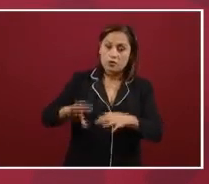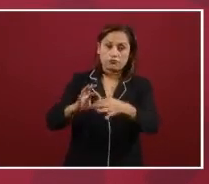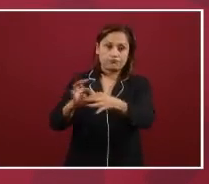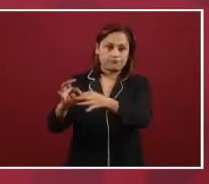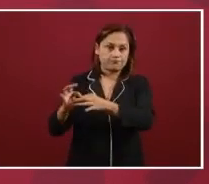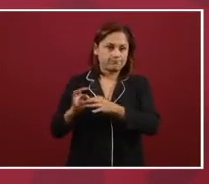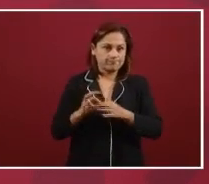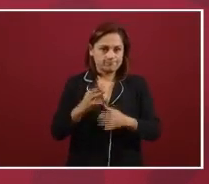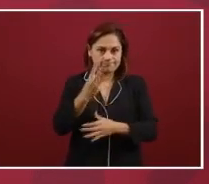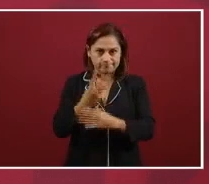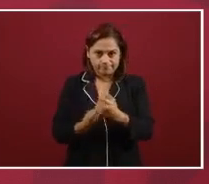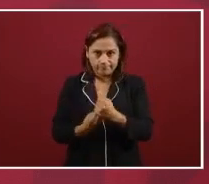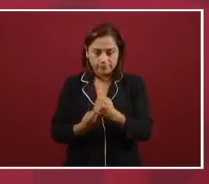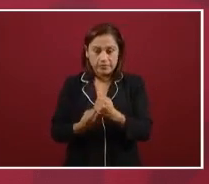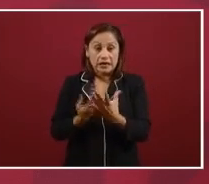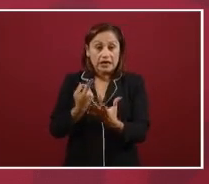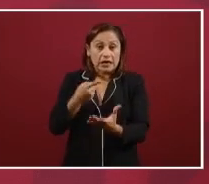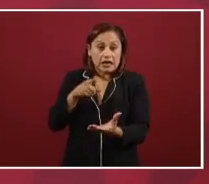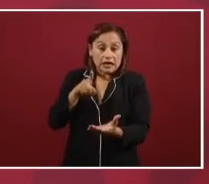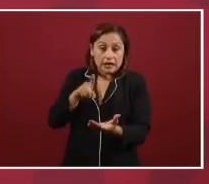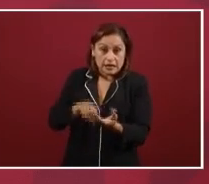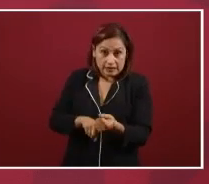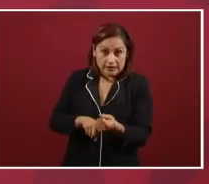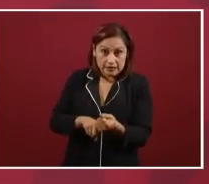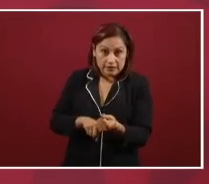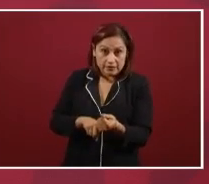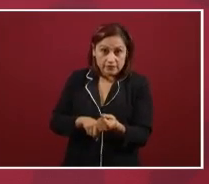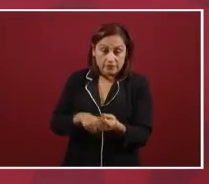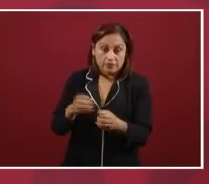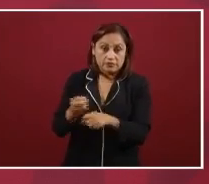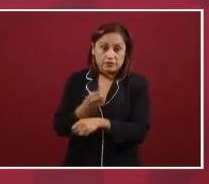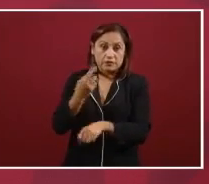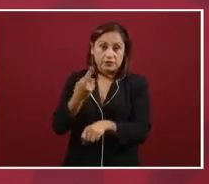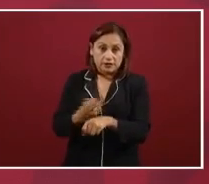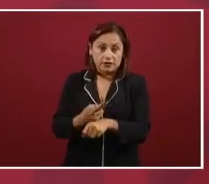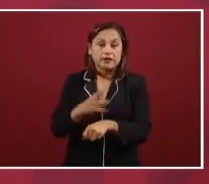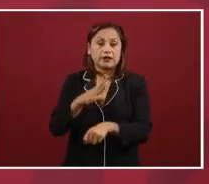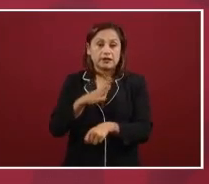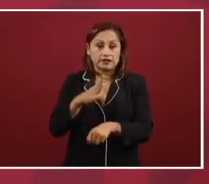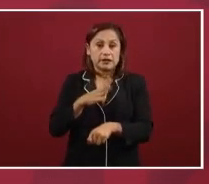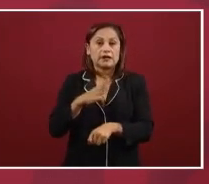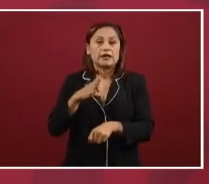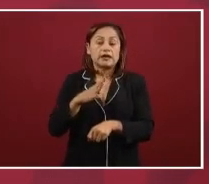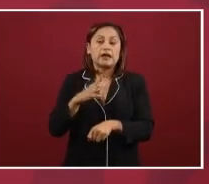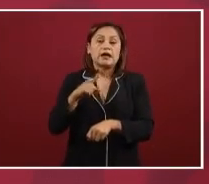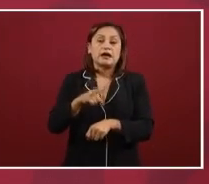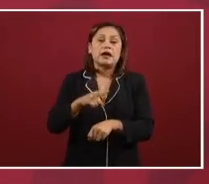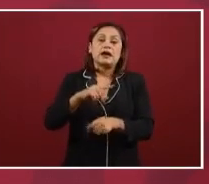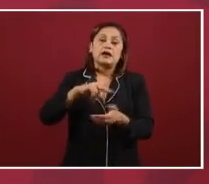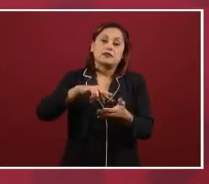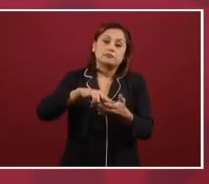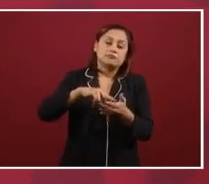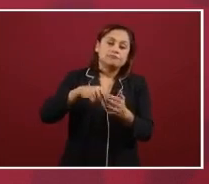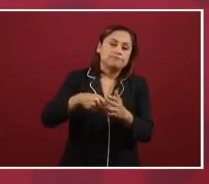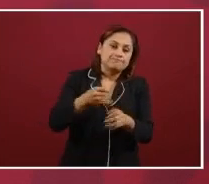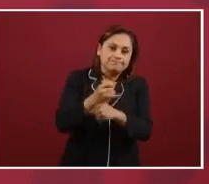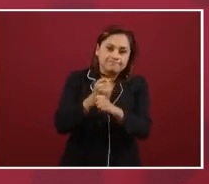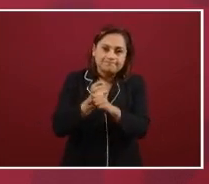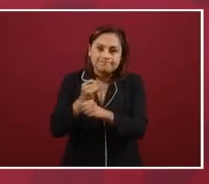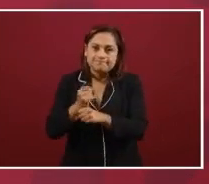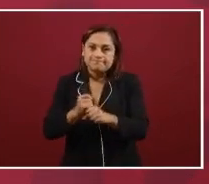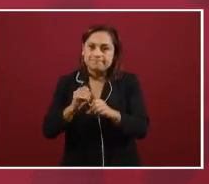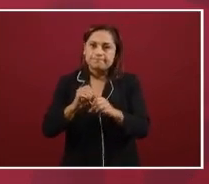tenemos dentro de nuestra Secretaría el área de oceanografía e hidrografía. Se han hecho